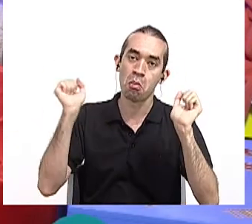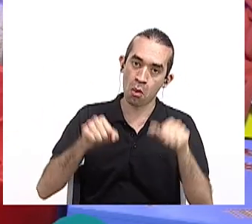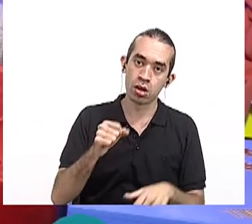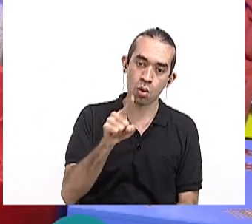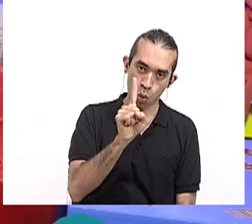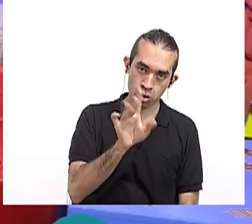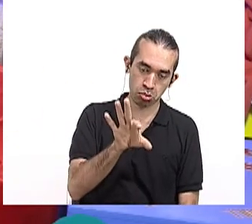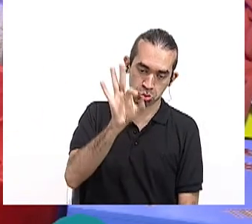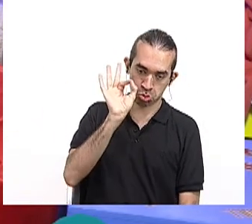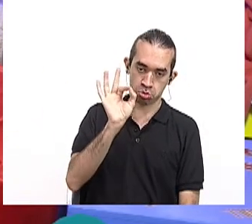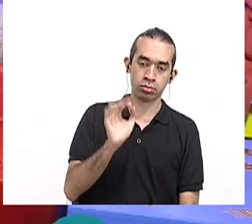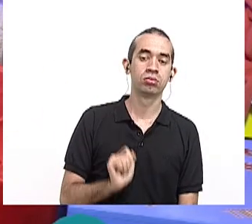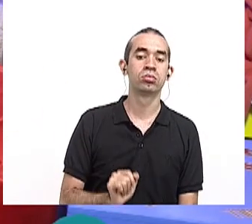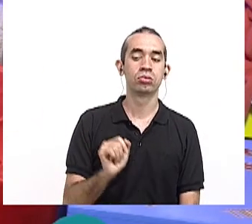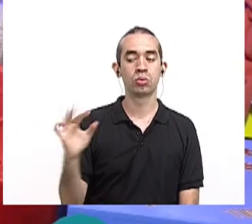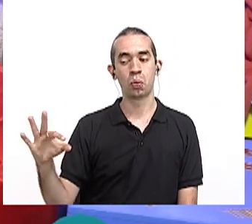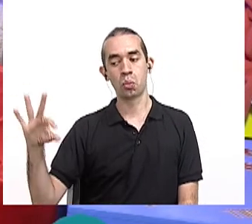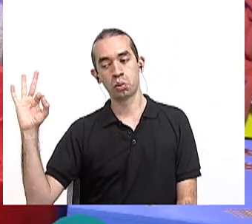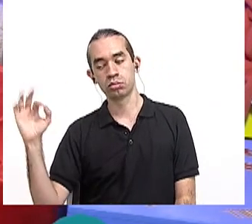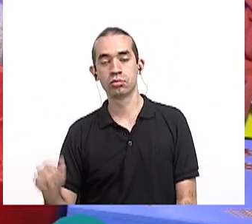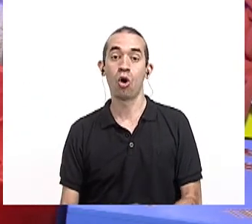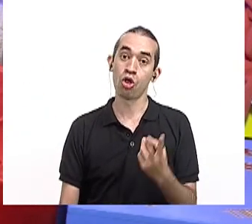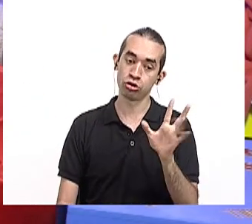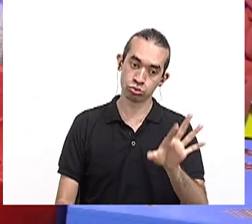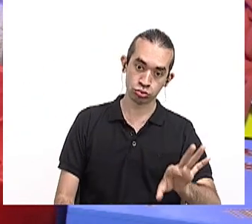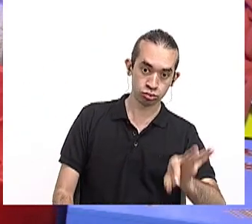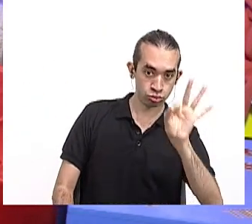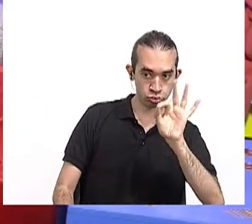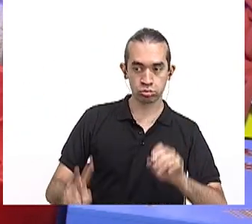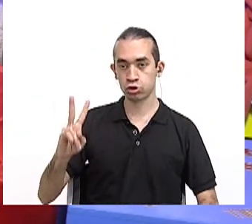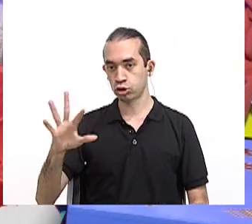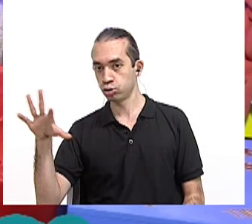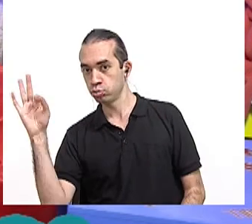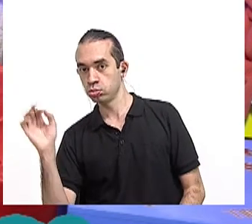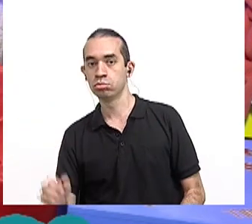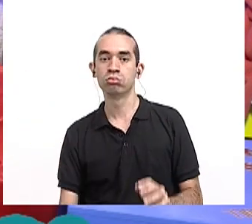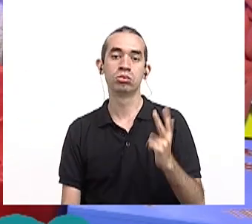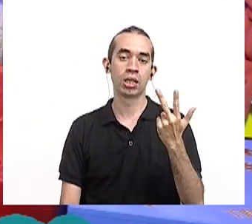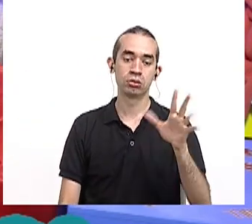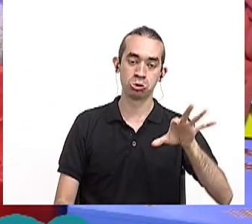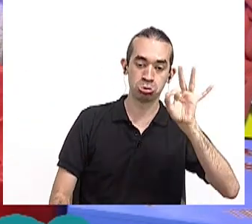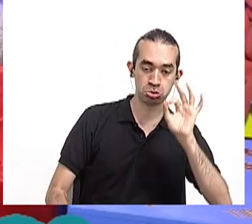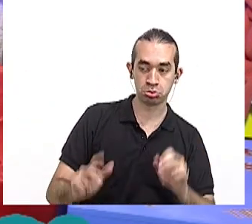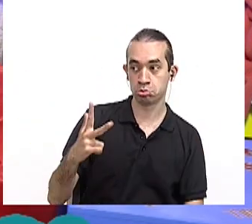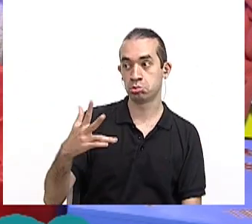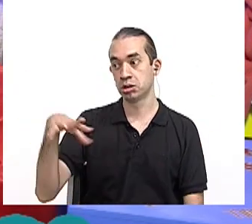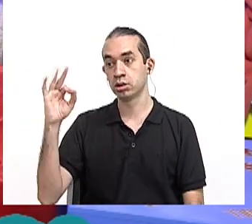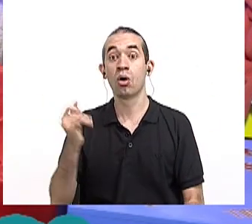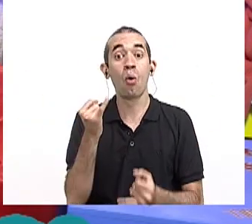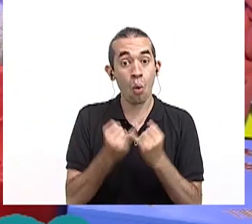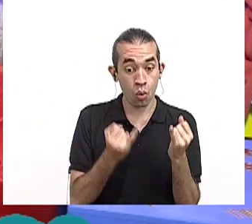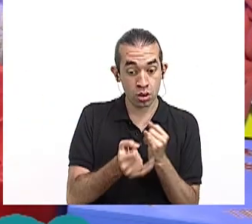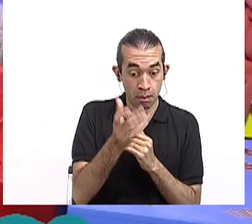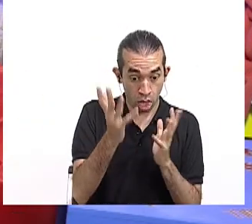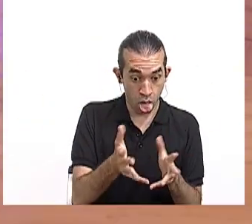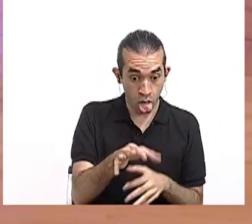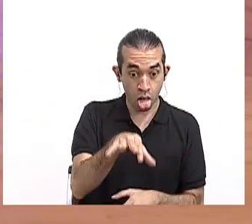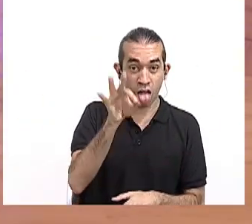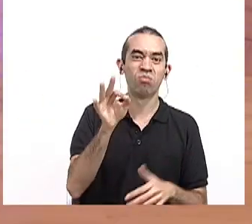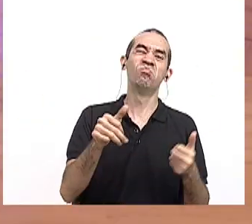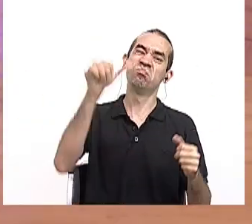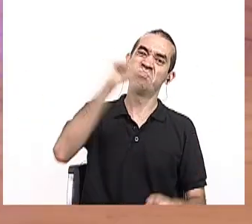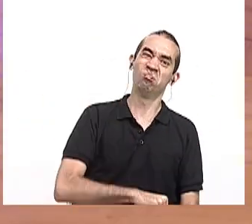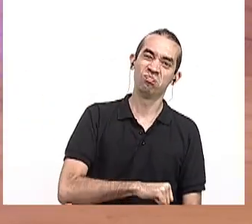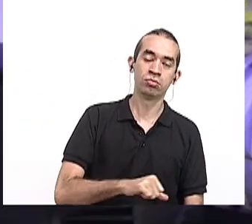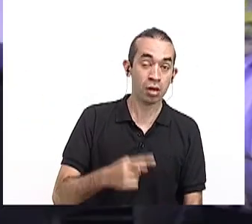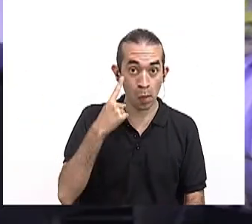en 1, de 2 en 2 o de 3 en 3. Y va a perder el que se vea forzado a retirar la última ficha. Entonces empezamos. Se trata